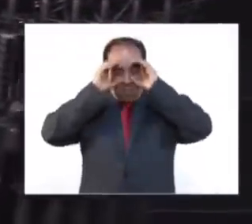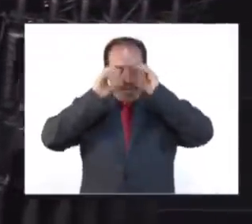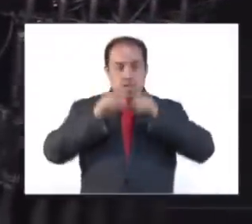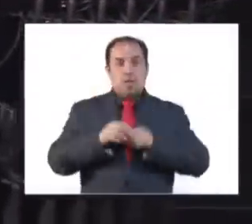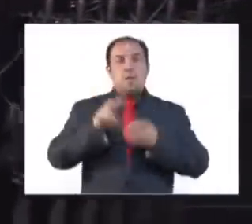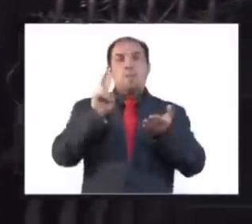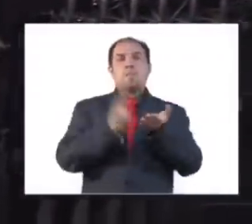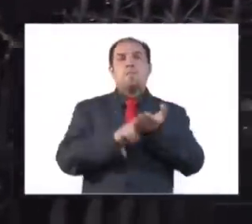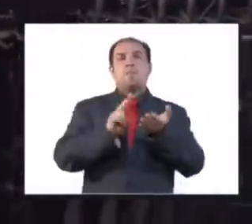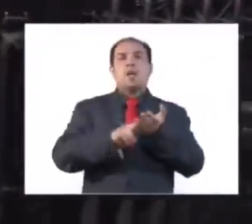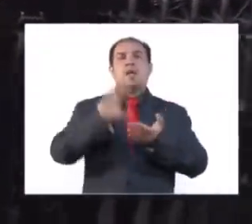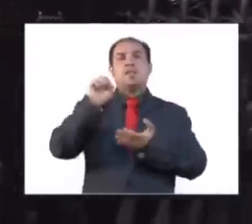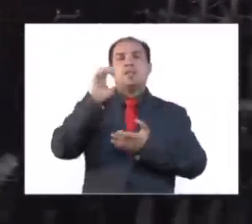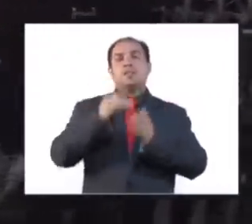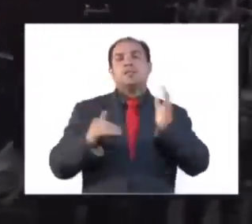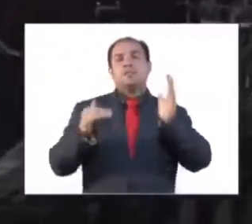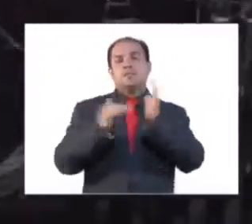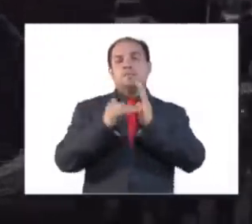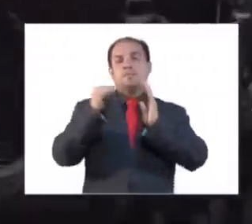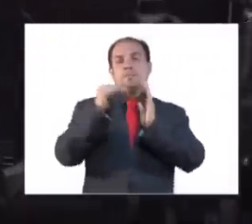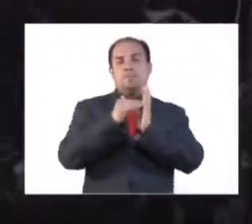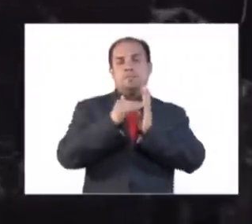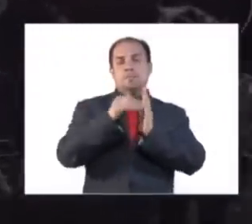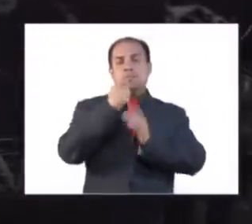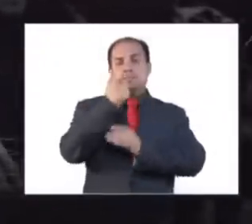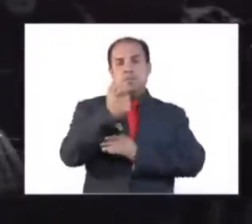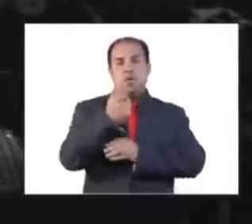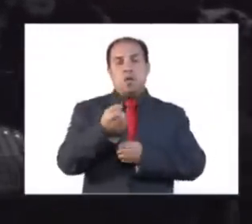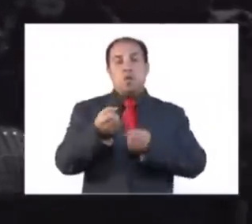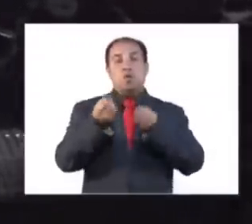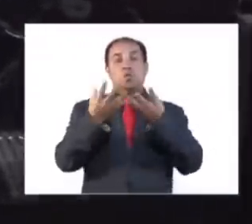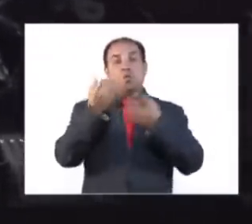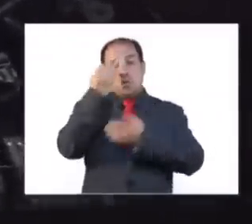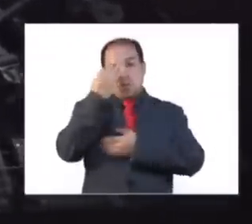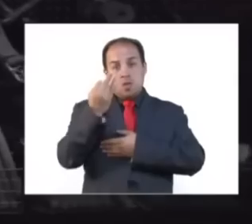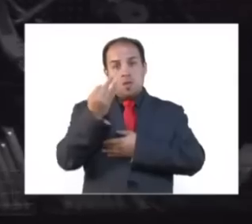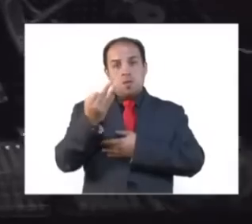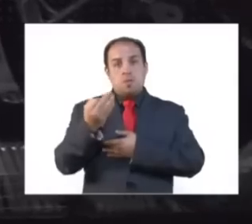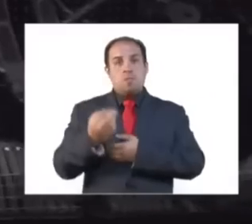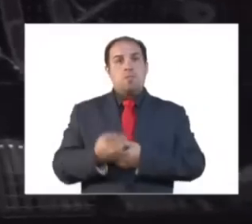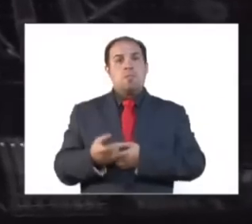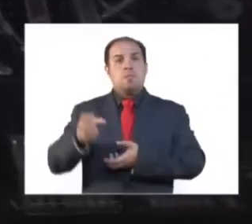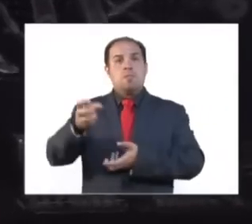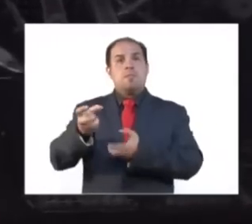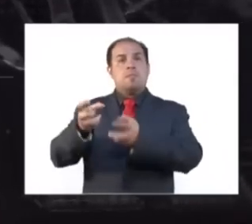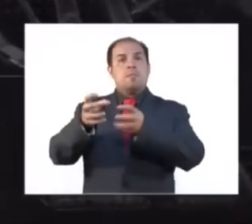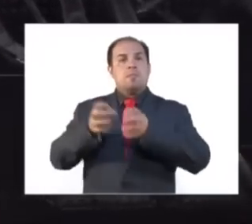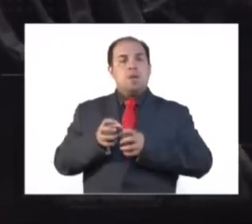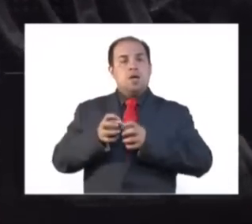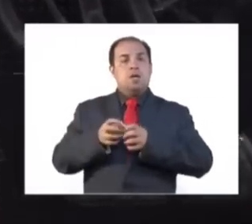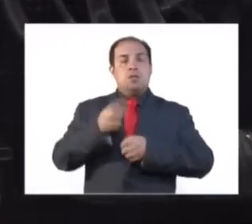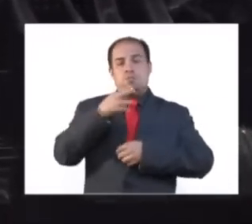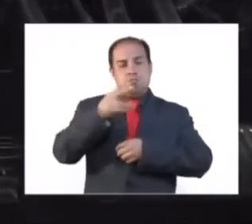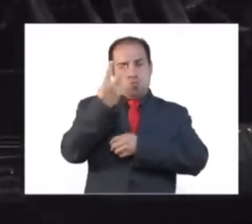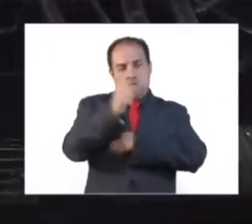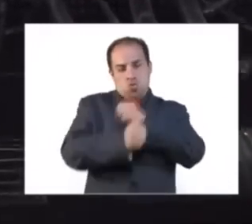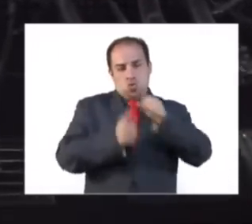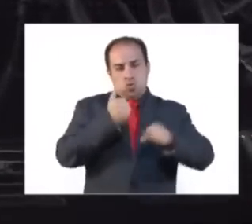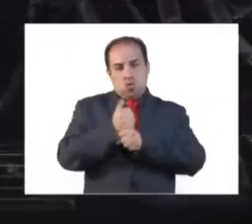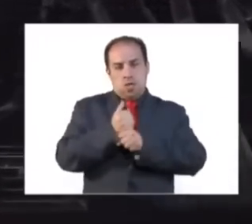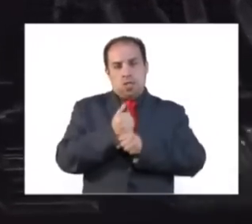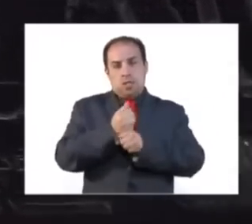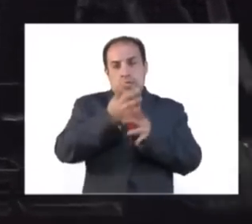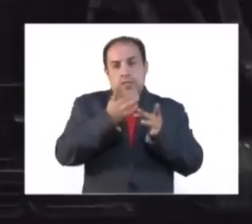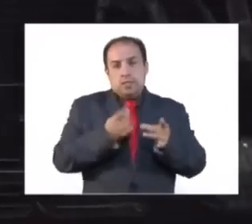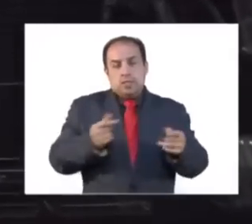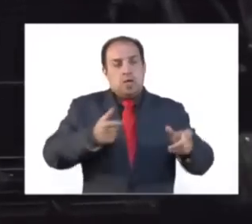60 millones de pesos. ¿En cuánto tiempo lo recuperamos? Pues en alrededor de 2 años, con lo que se gasta en